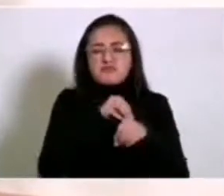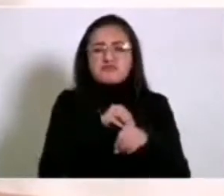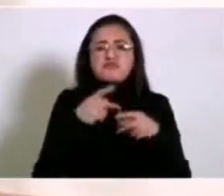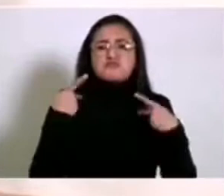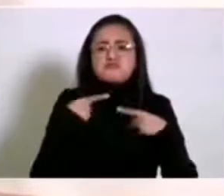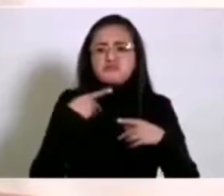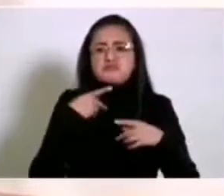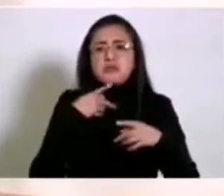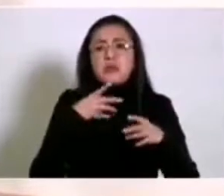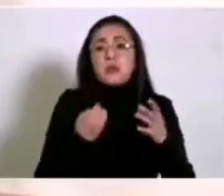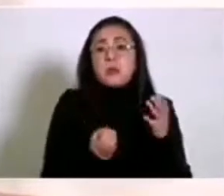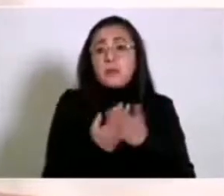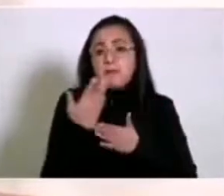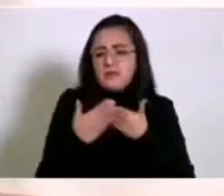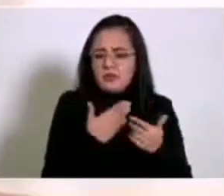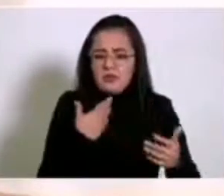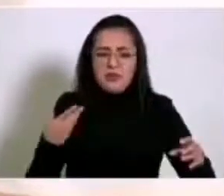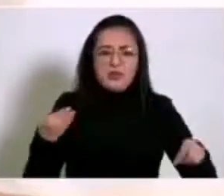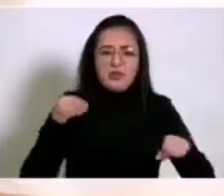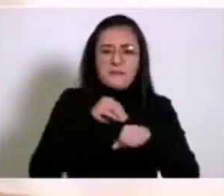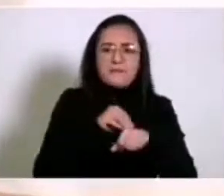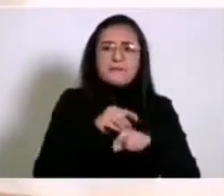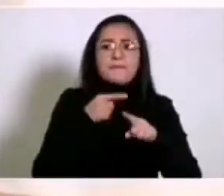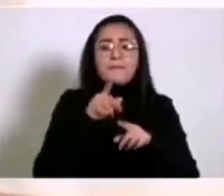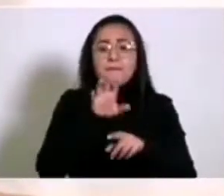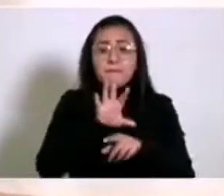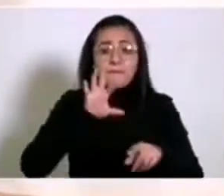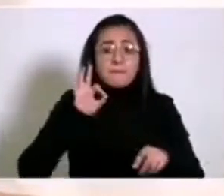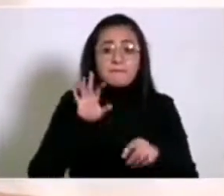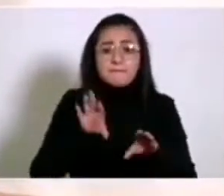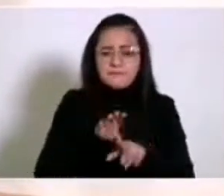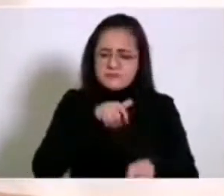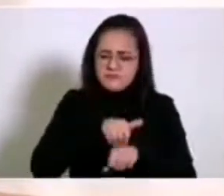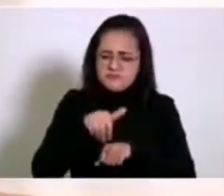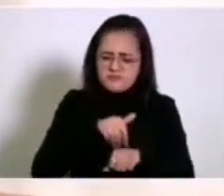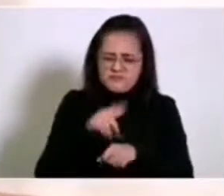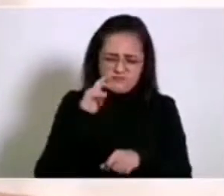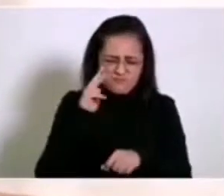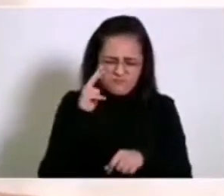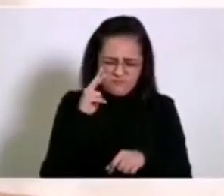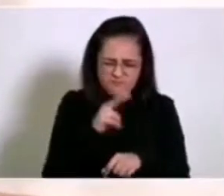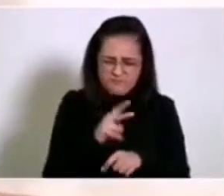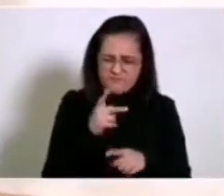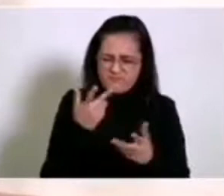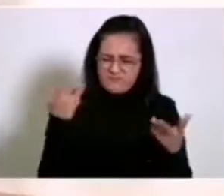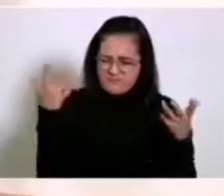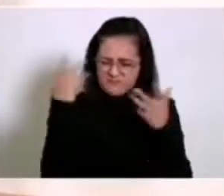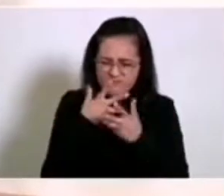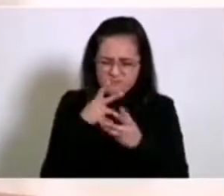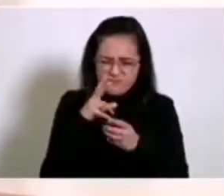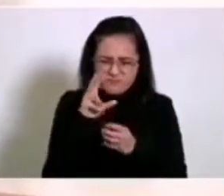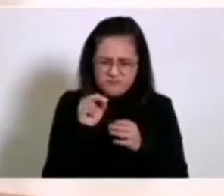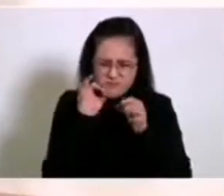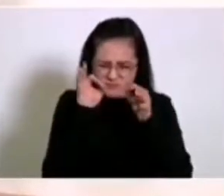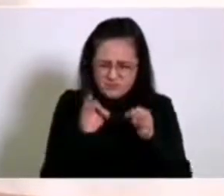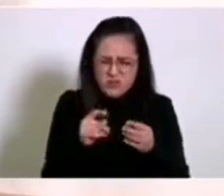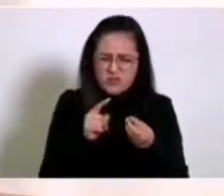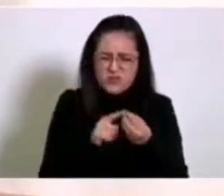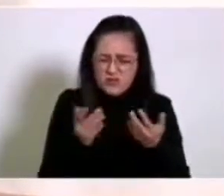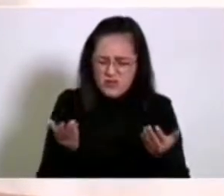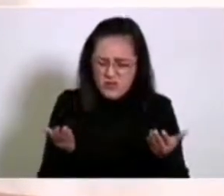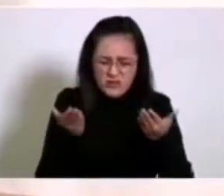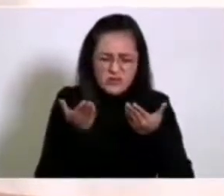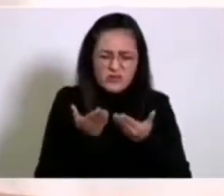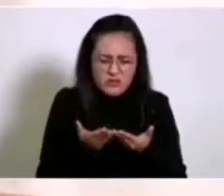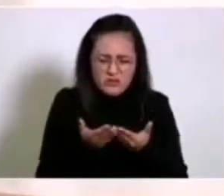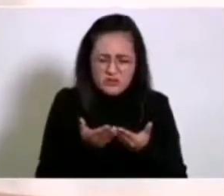sustituidos con piezas modernas en los cuales encontramos números de inventarios sobre puestos que no corresponden a los del catálogo original otro